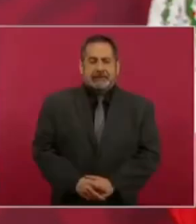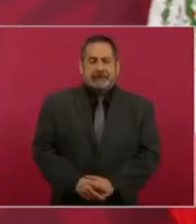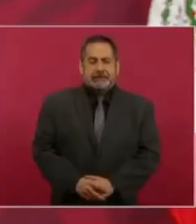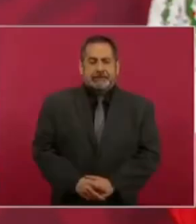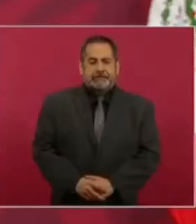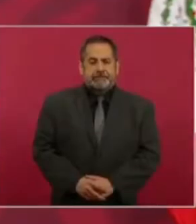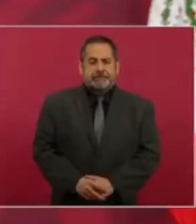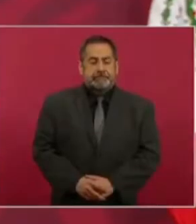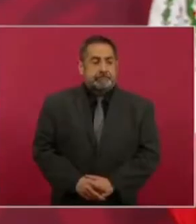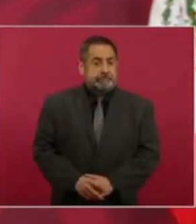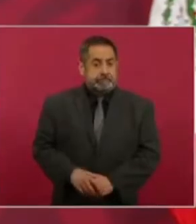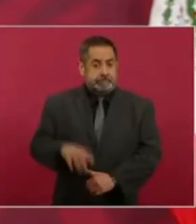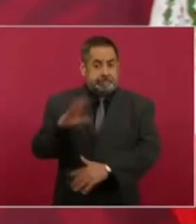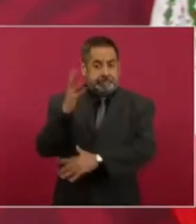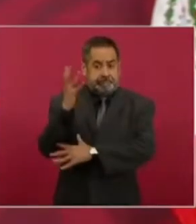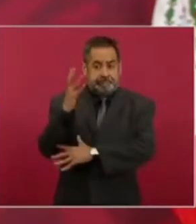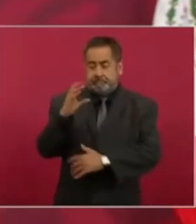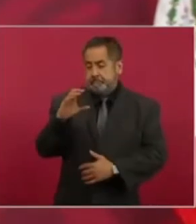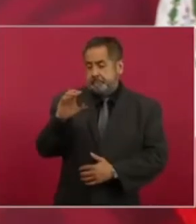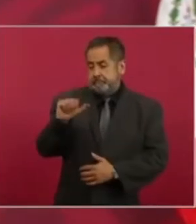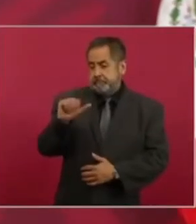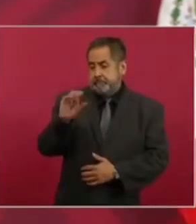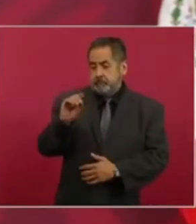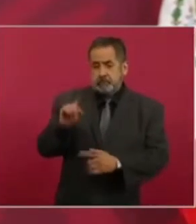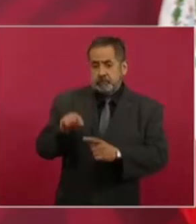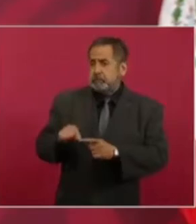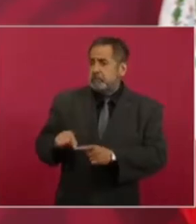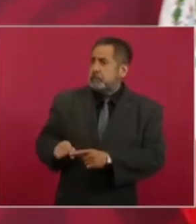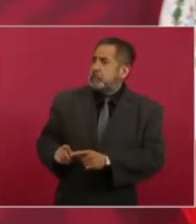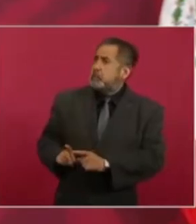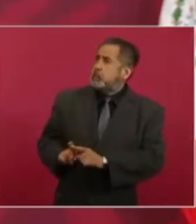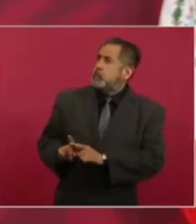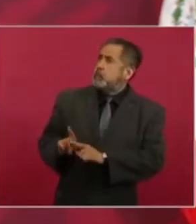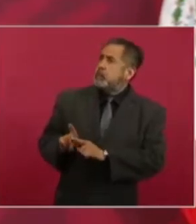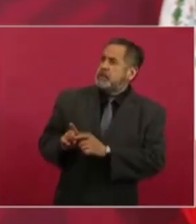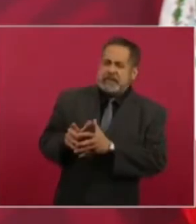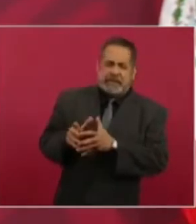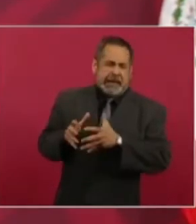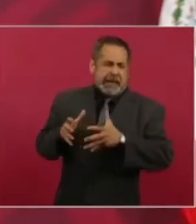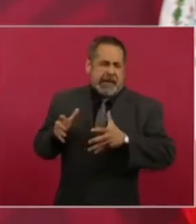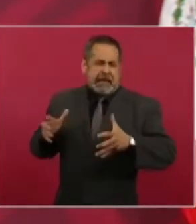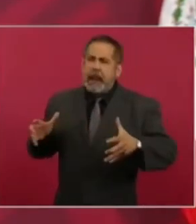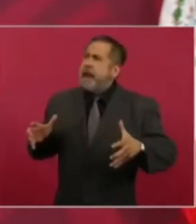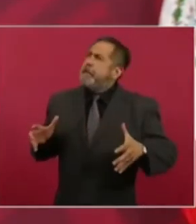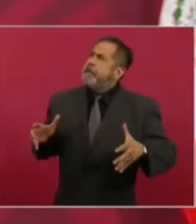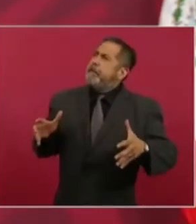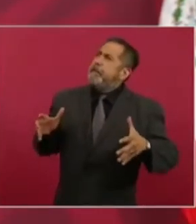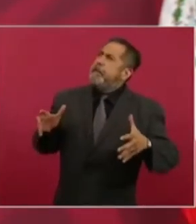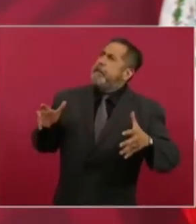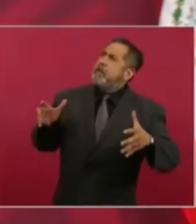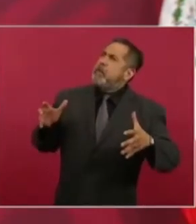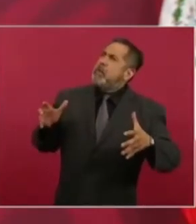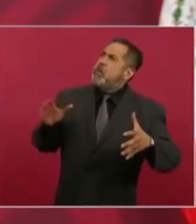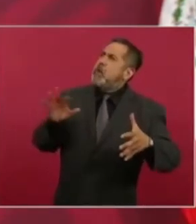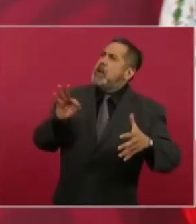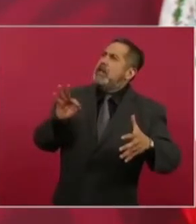su desarrollo 40, 50, 100 años.